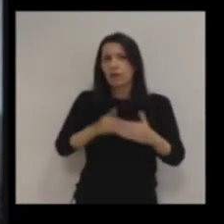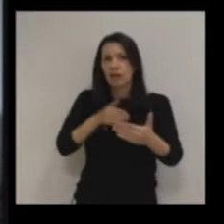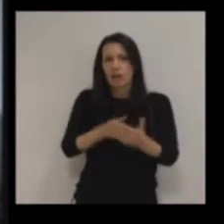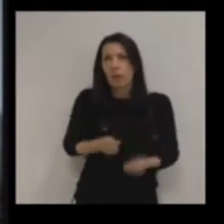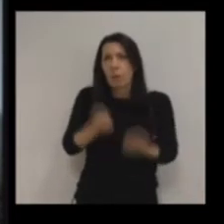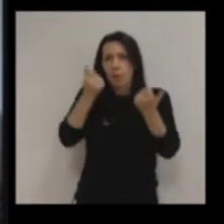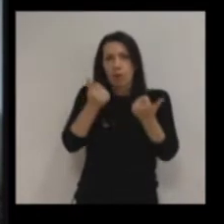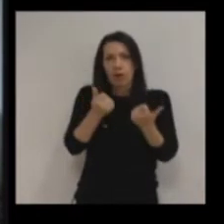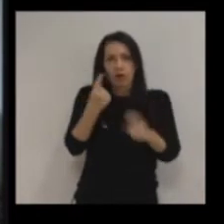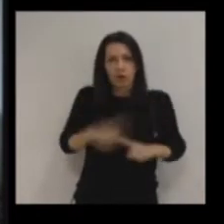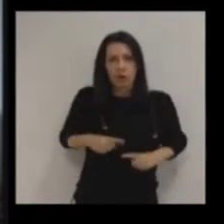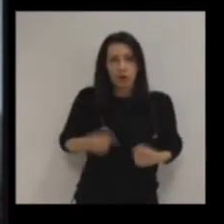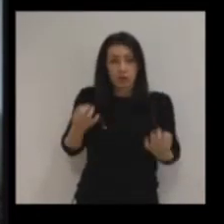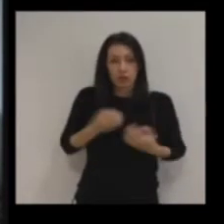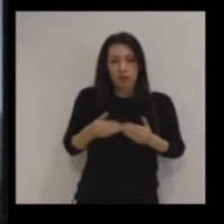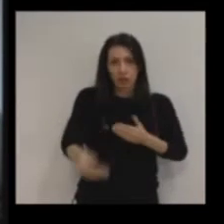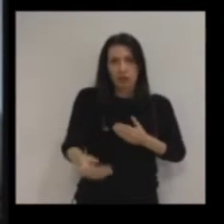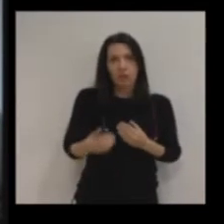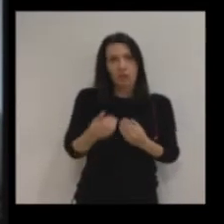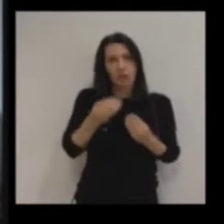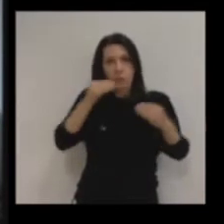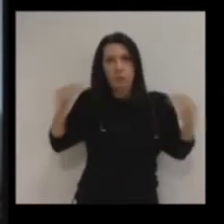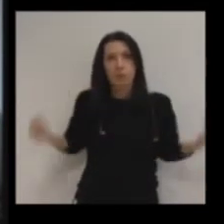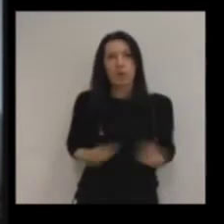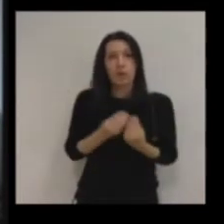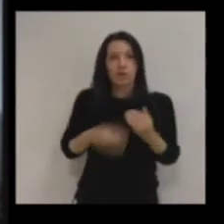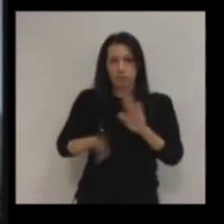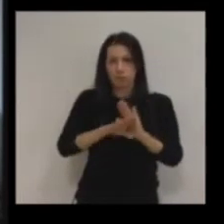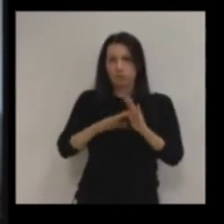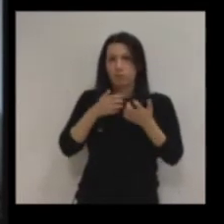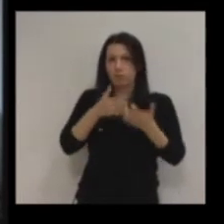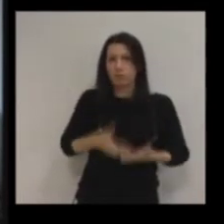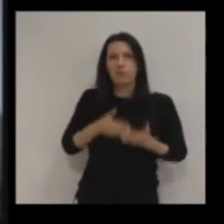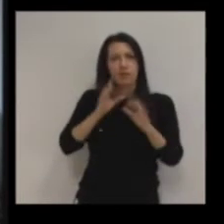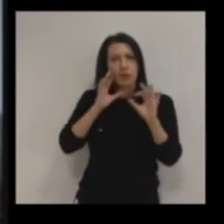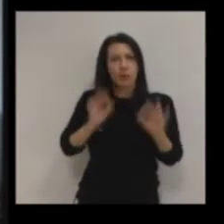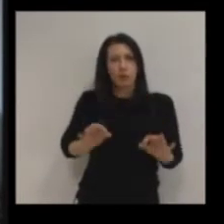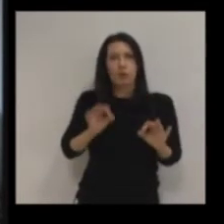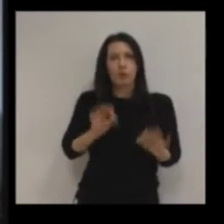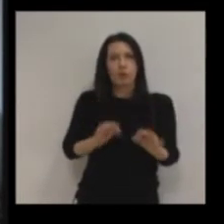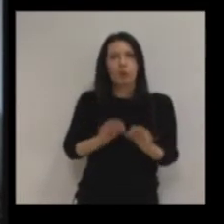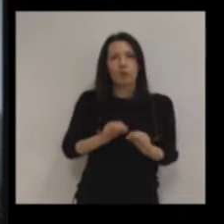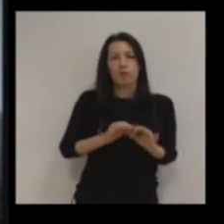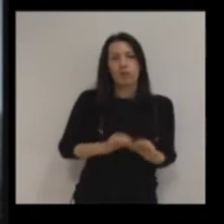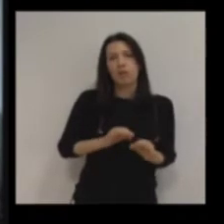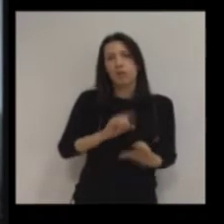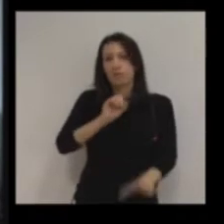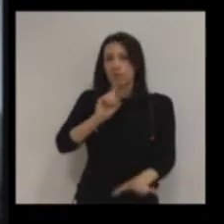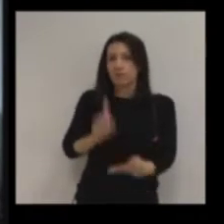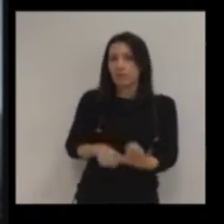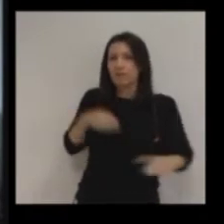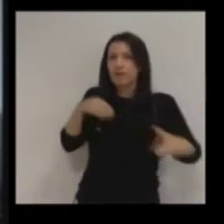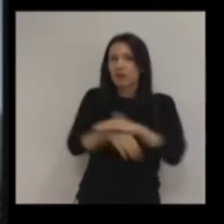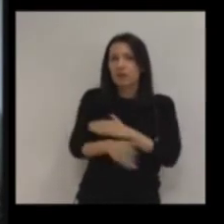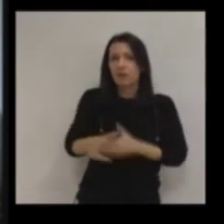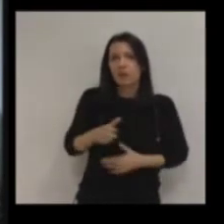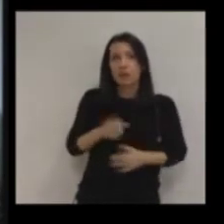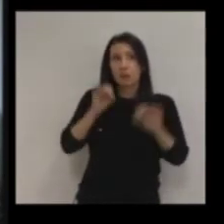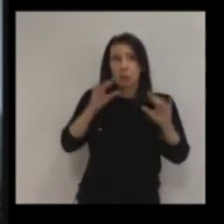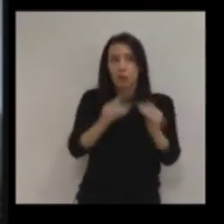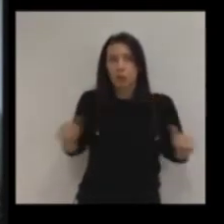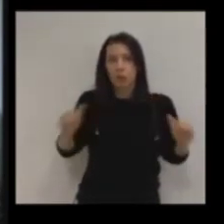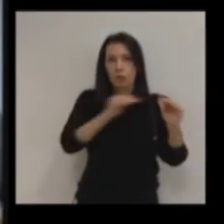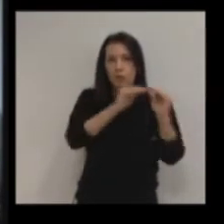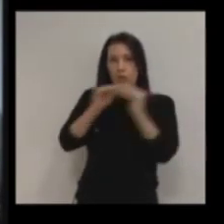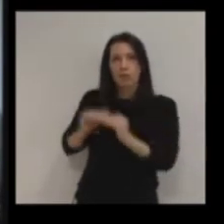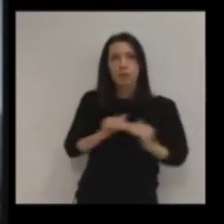que hay que mejorar todavía, y hay que luchar, evidentemente, para que el ejercicio del derecho sea igual para todos, pero vamos, las tecnologías